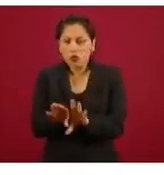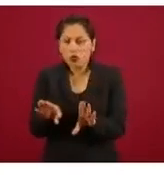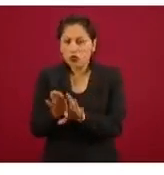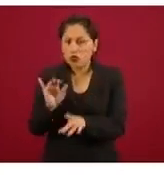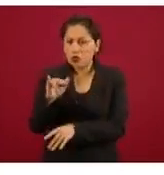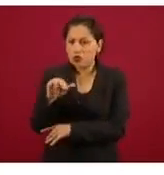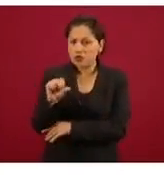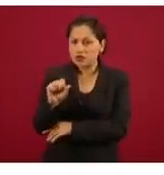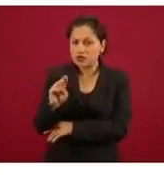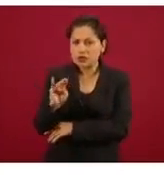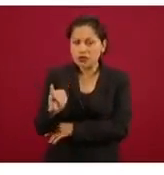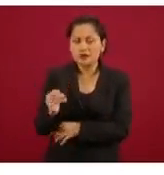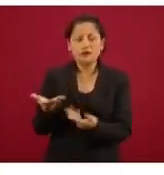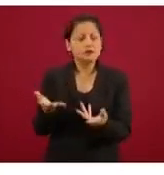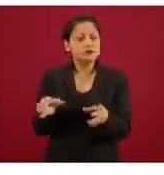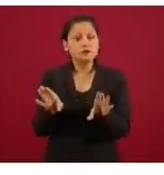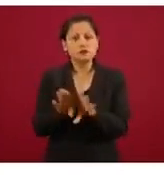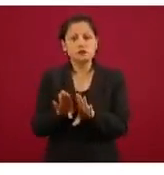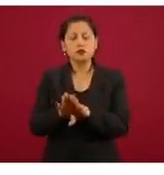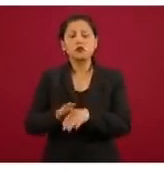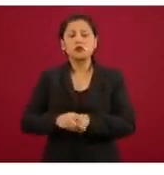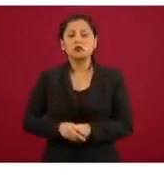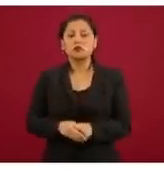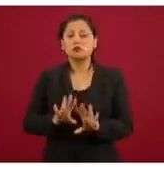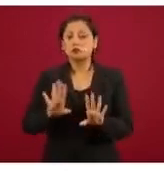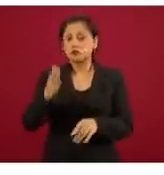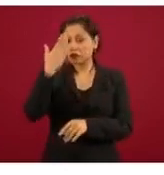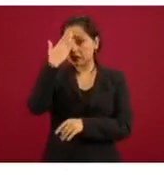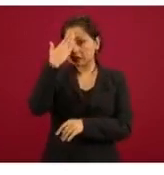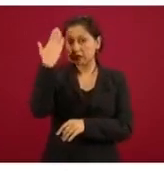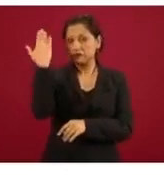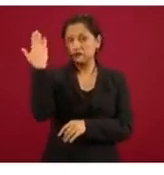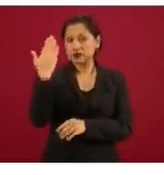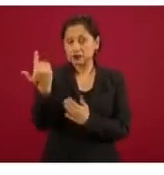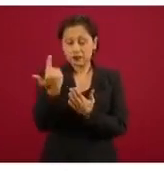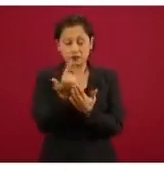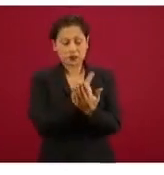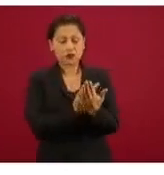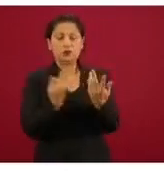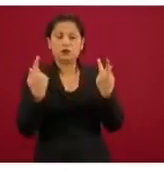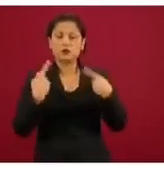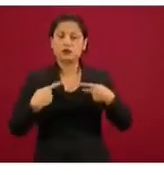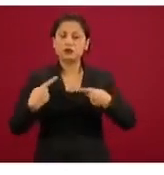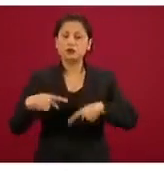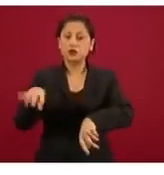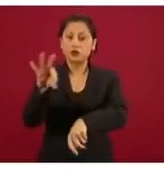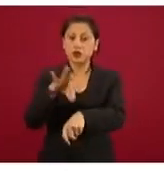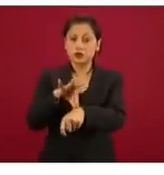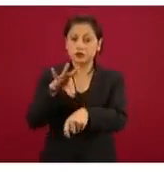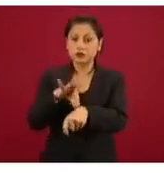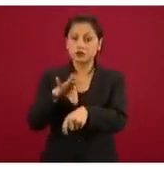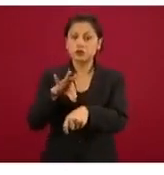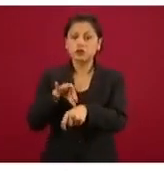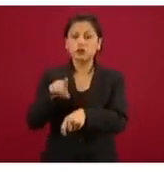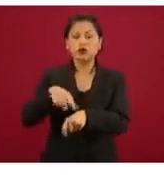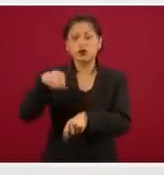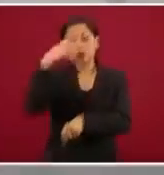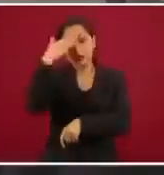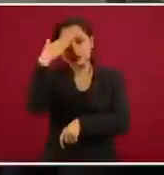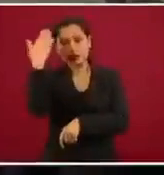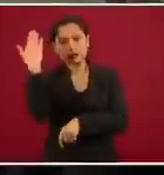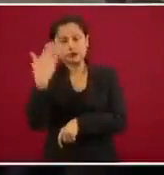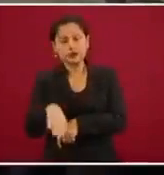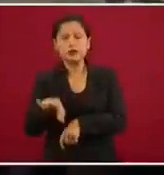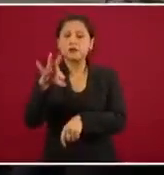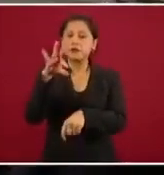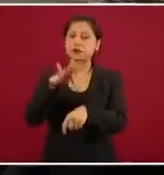tutoría de los pocos, muy pocos médicos especialistas y médicas especialistas en medicina crítica, pero cada uno